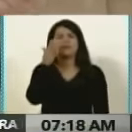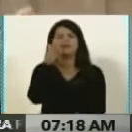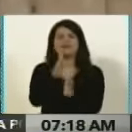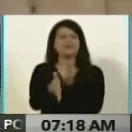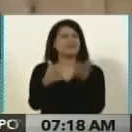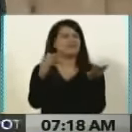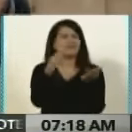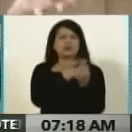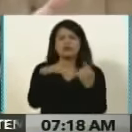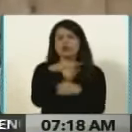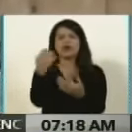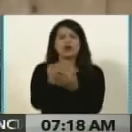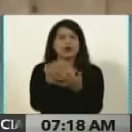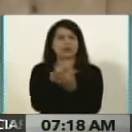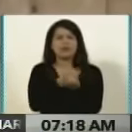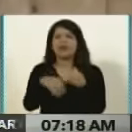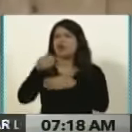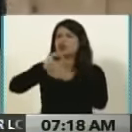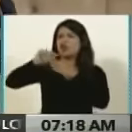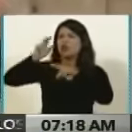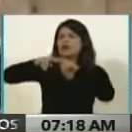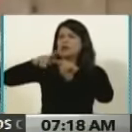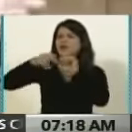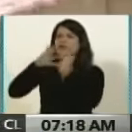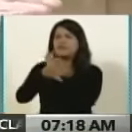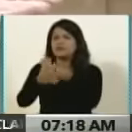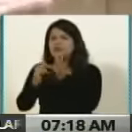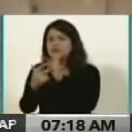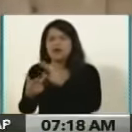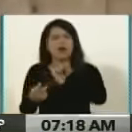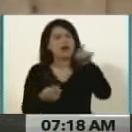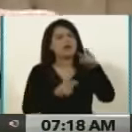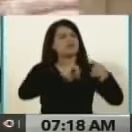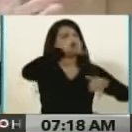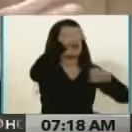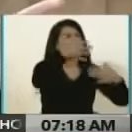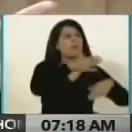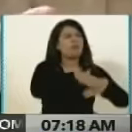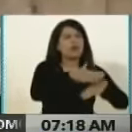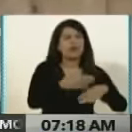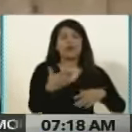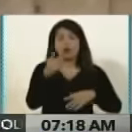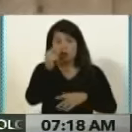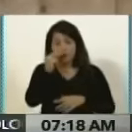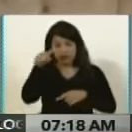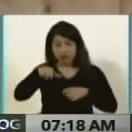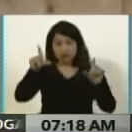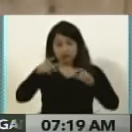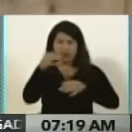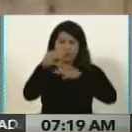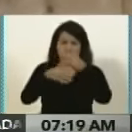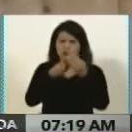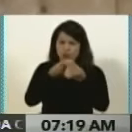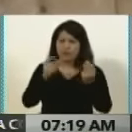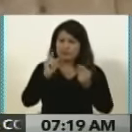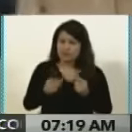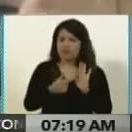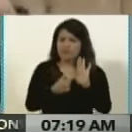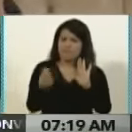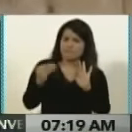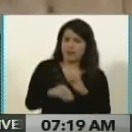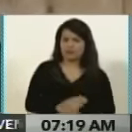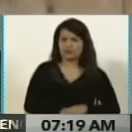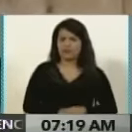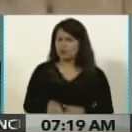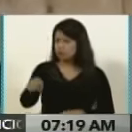lo que pasa con el dólar today, qué es lo que pasa con la inflación, porque no sé si tú lo viviste, pero aquí mucha gente se